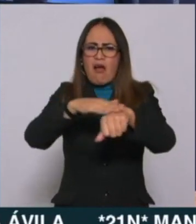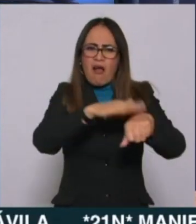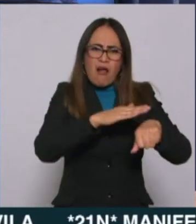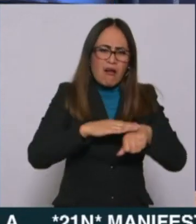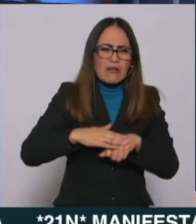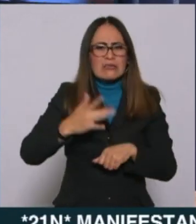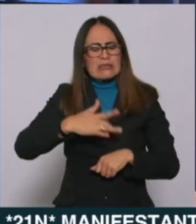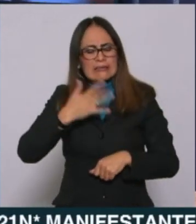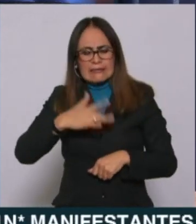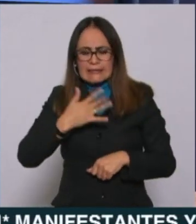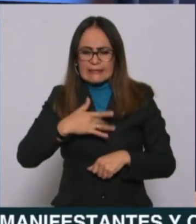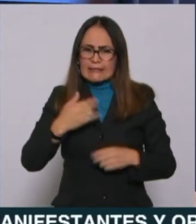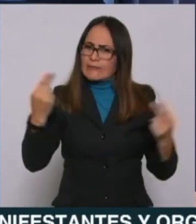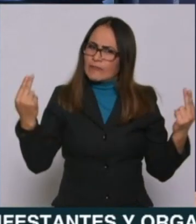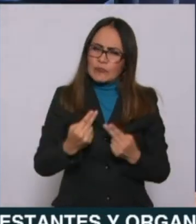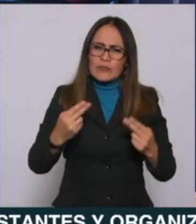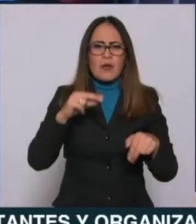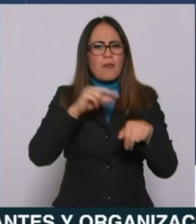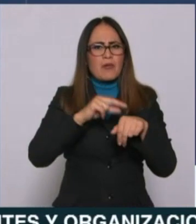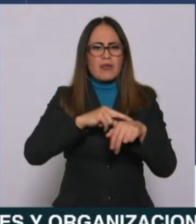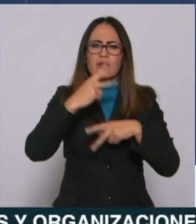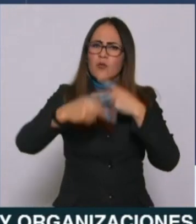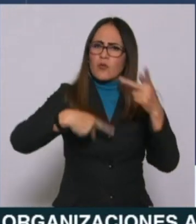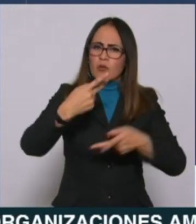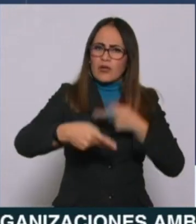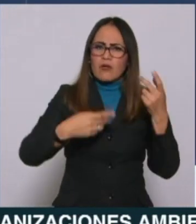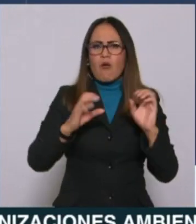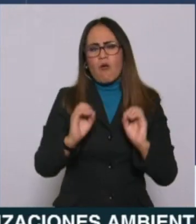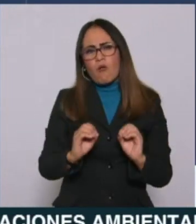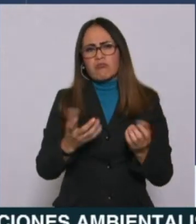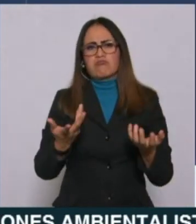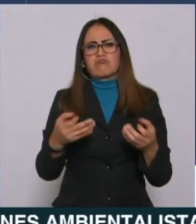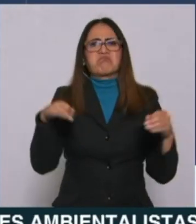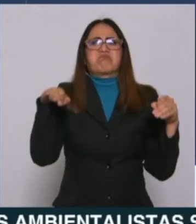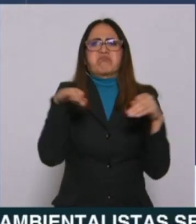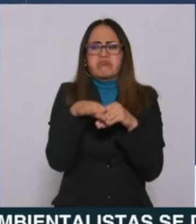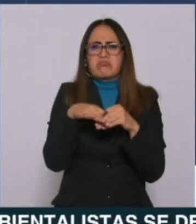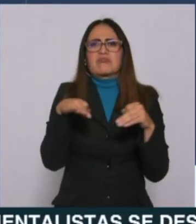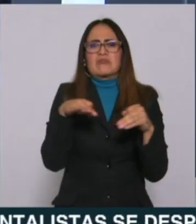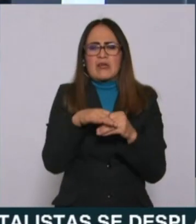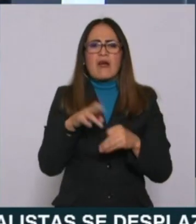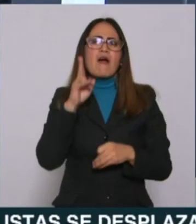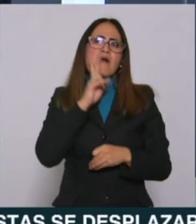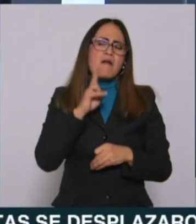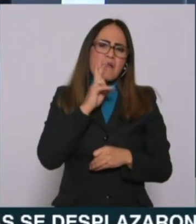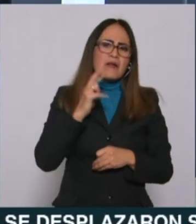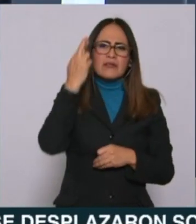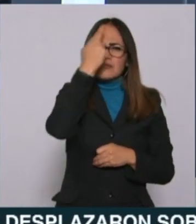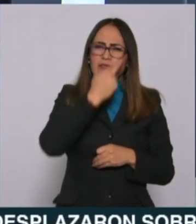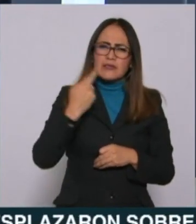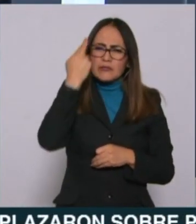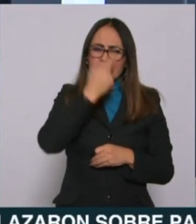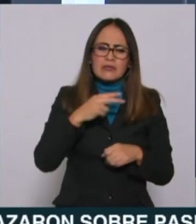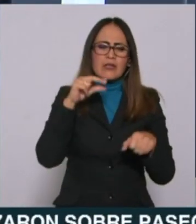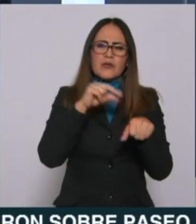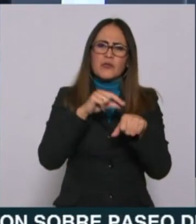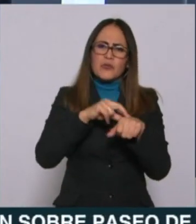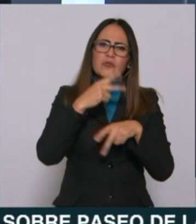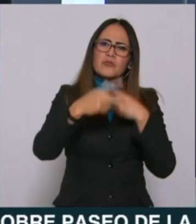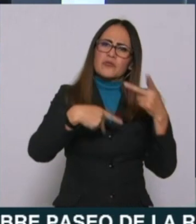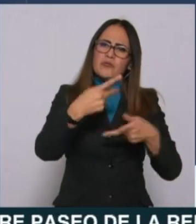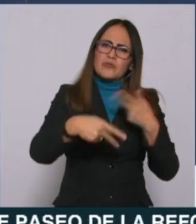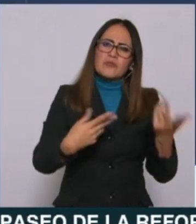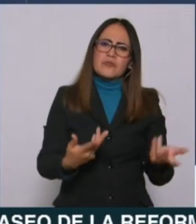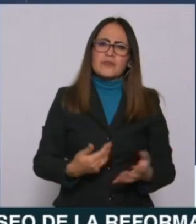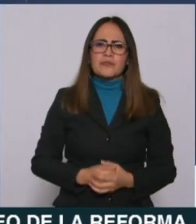para acudir al médico? Y cualquier otra persona, ¿cada cuándo se debe de checar, de revisar con el médico?